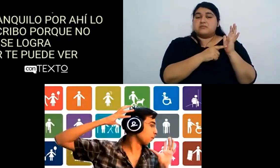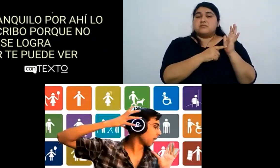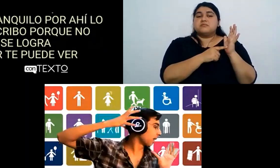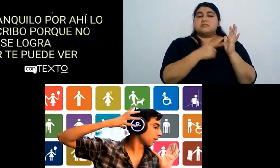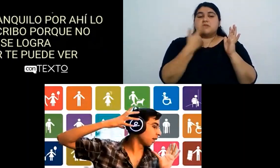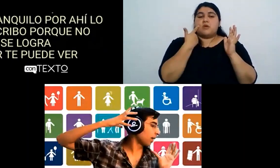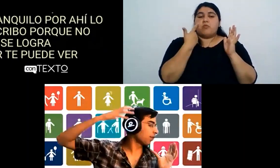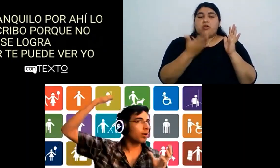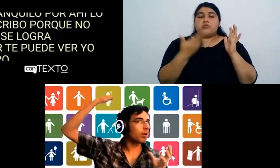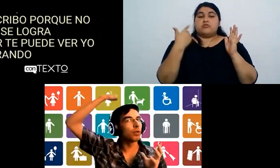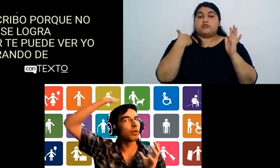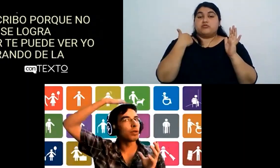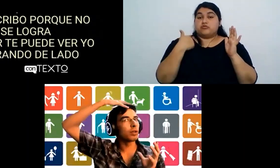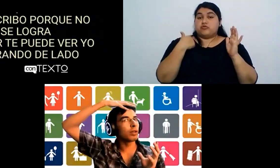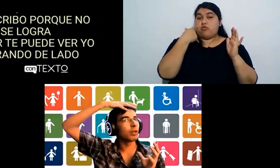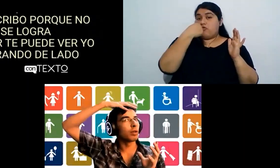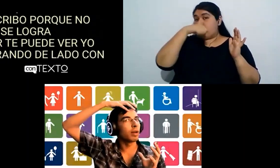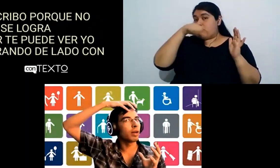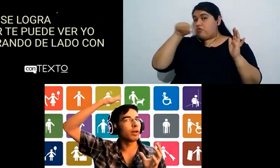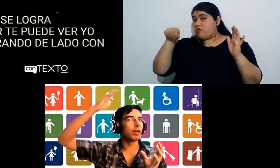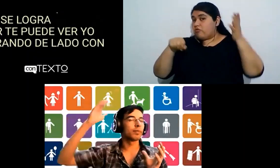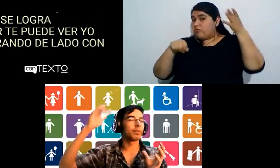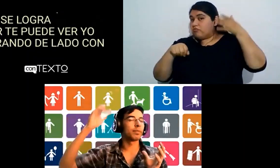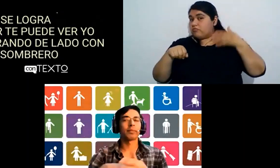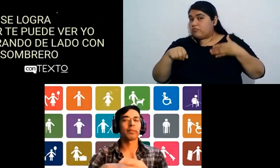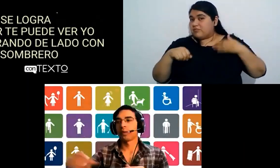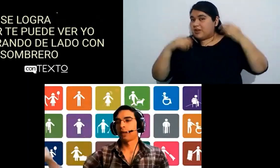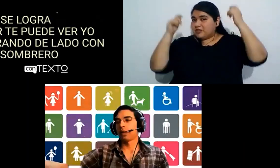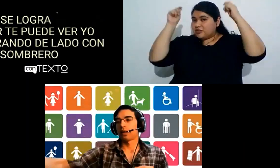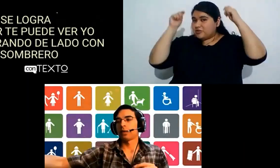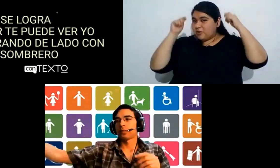yo mirando de lado con un sombrero.